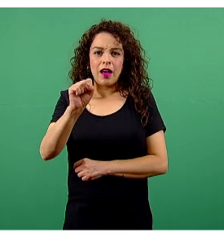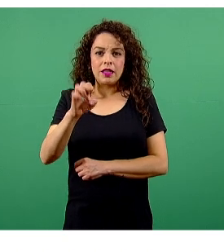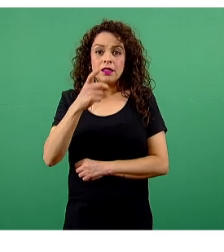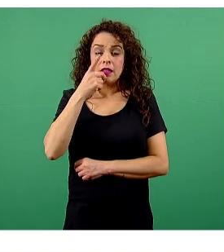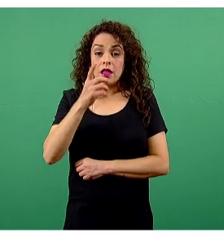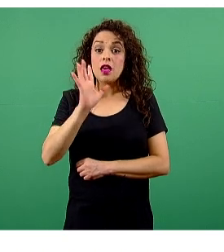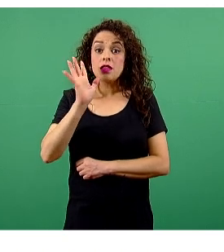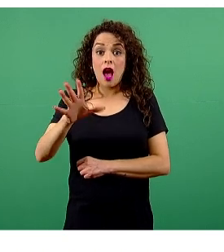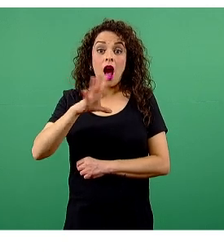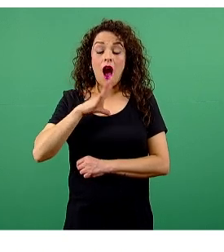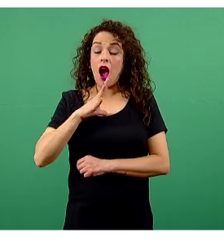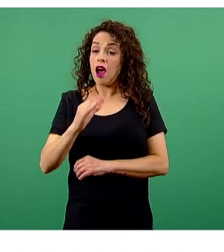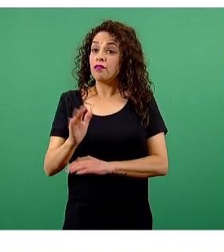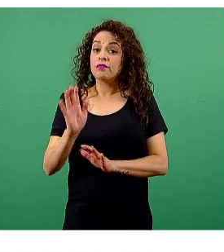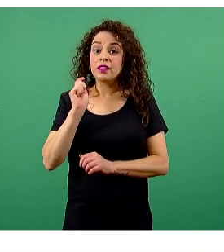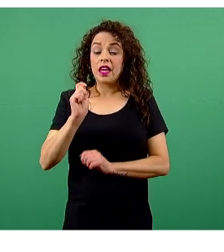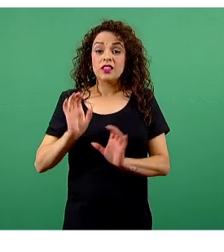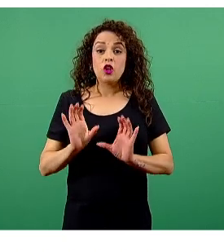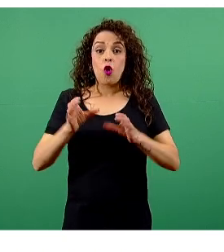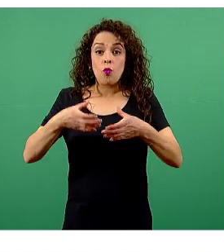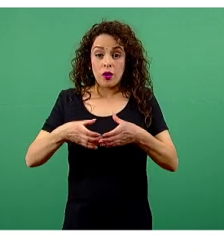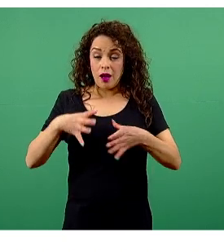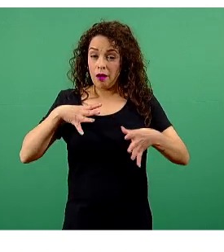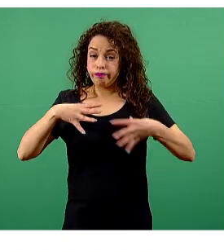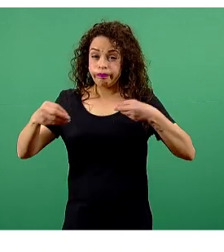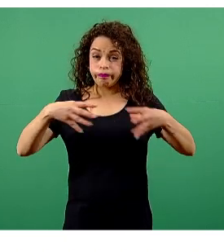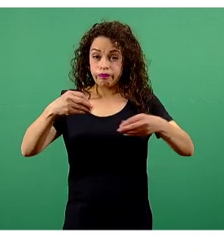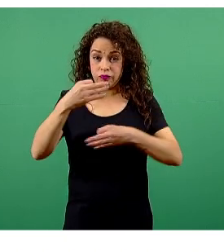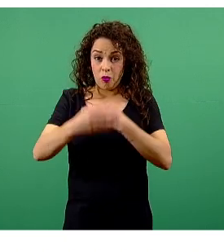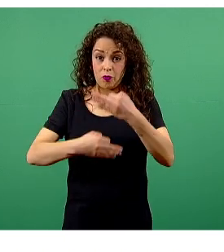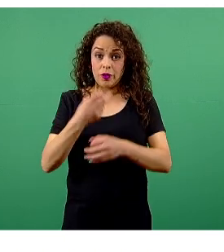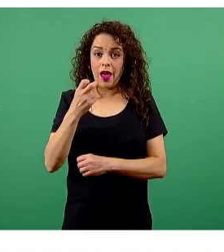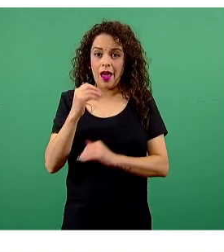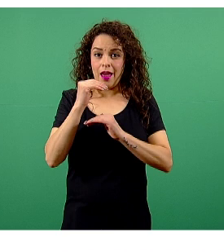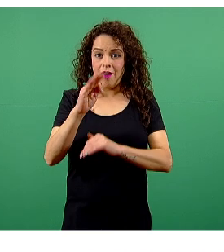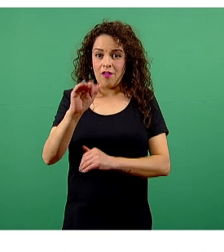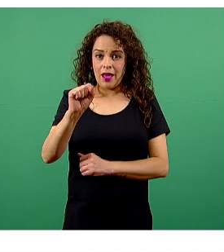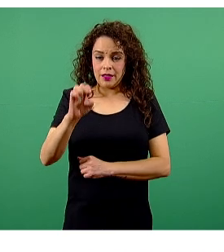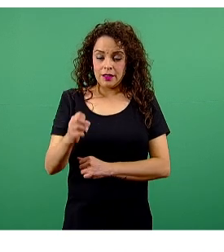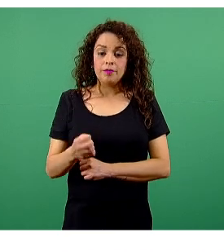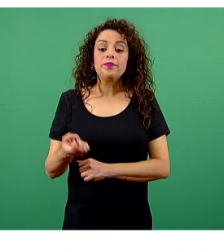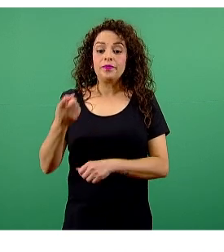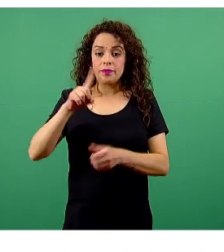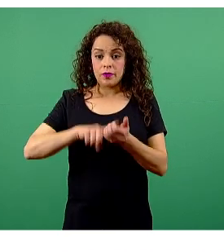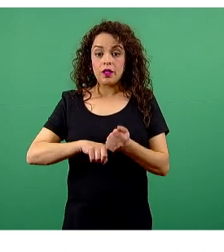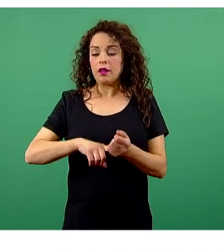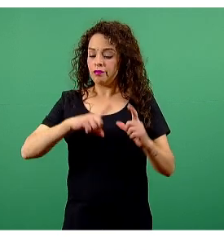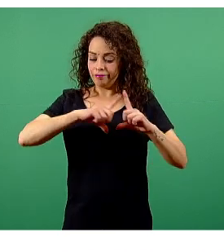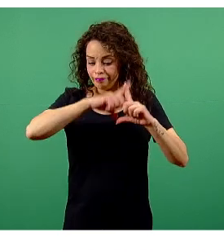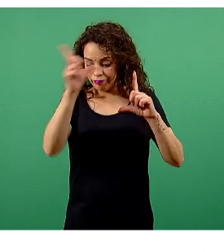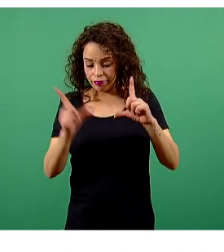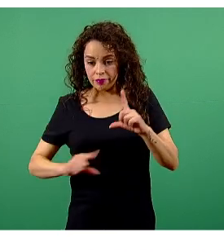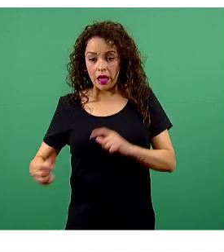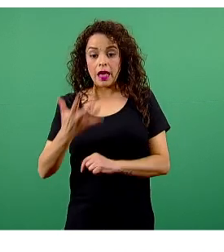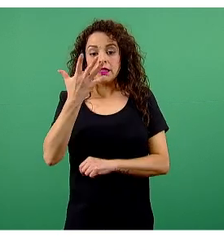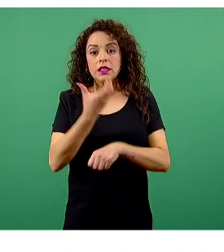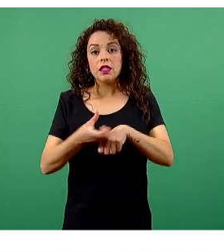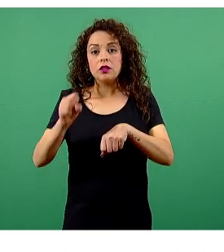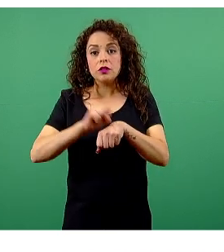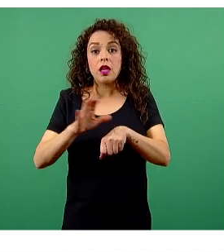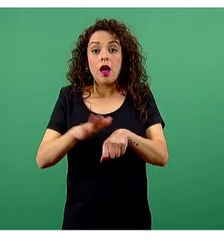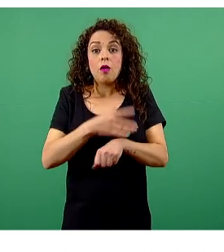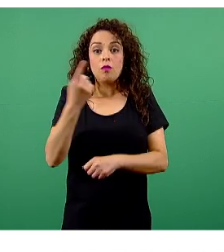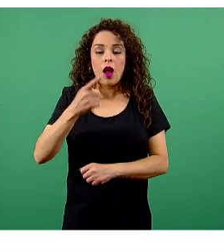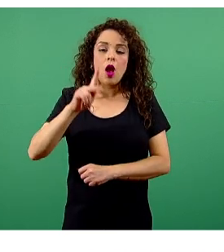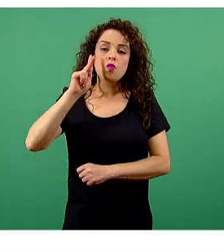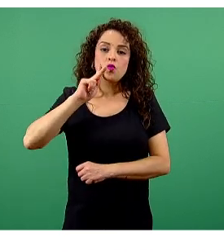transmisión comunitaria y una diseminación a todo el territorio nacional en 5 semanas, por las muestras que fuimos recibiendo